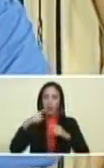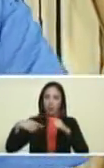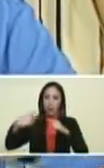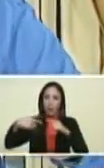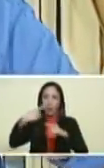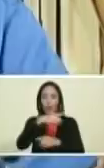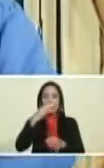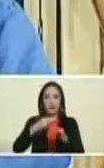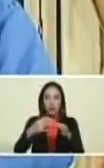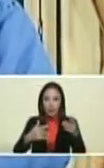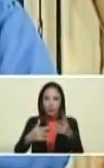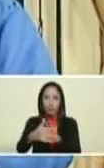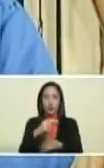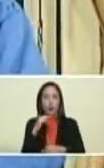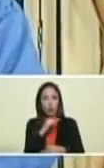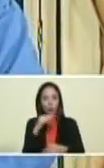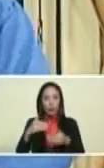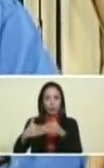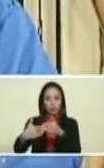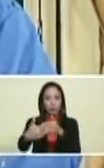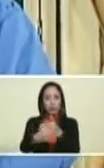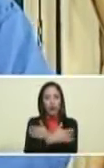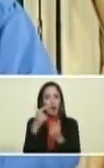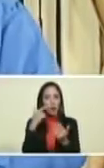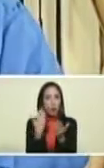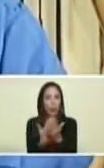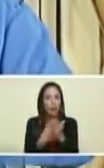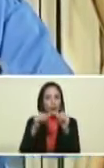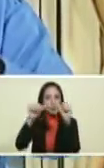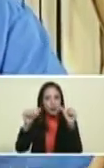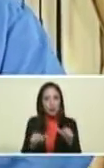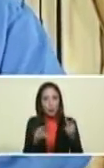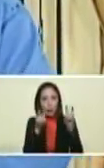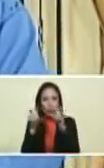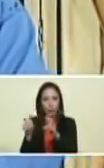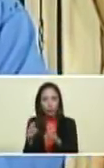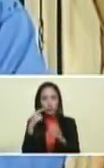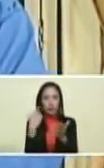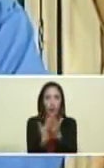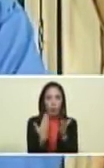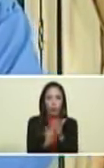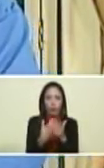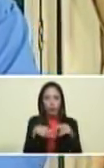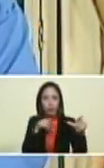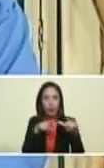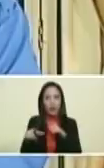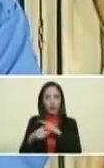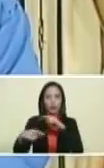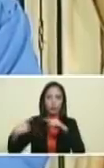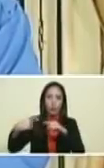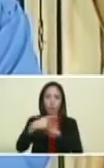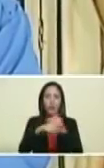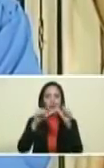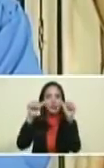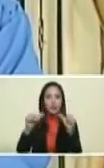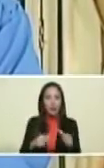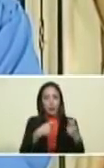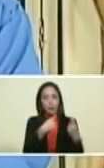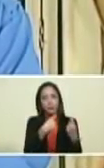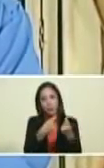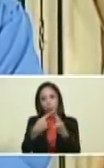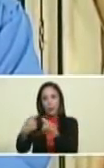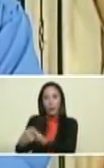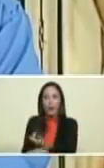transcurso de septiembre, octubre, ya cuando esté probado el sistema, comprobado, estableceremos los sistemas de subsidio y